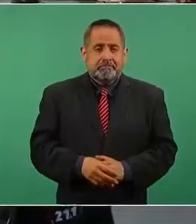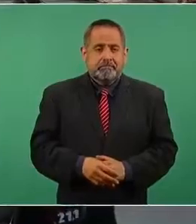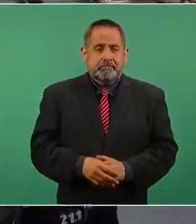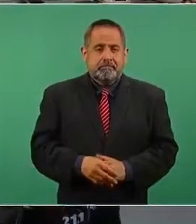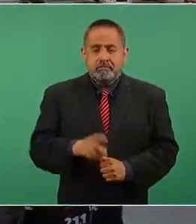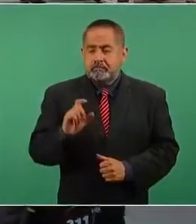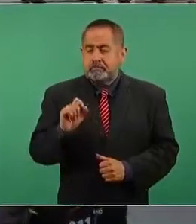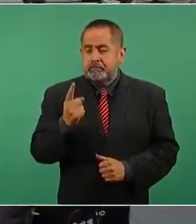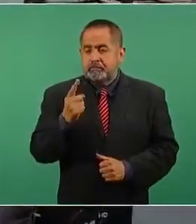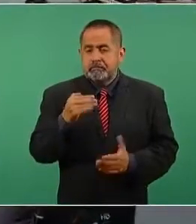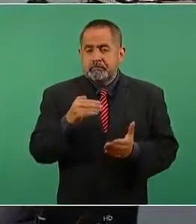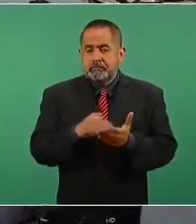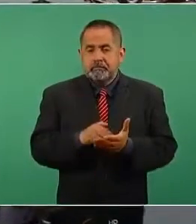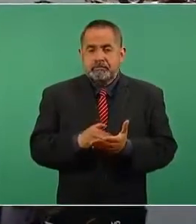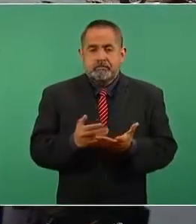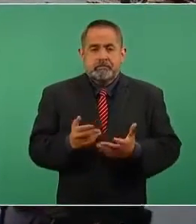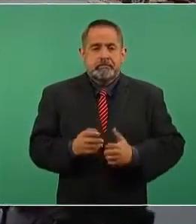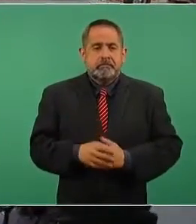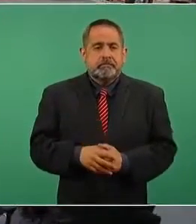21.000